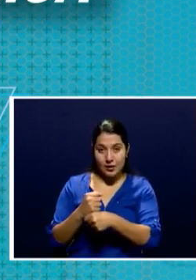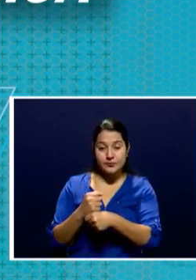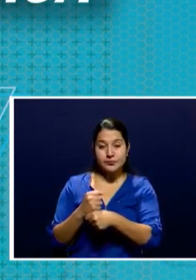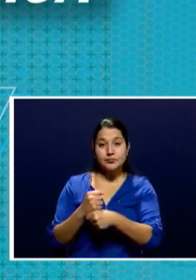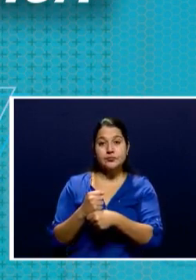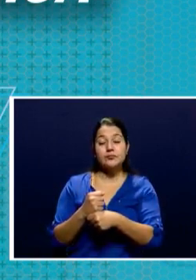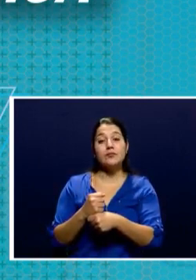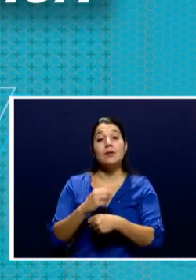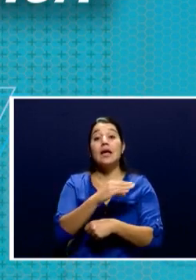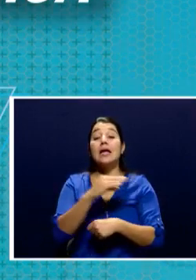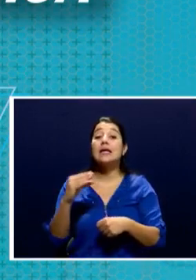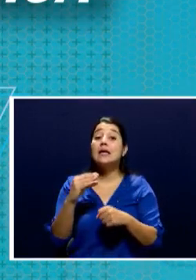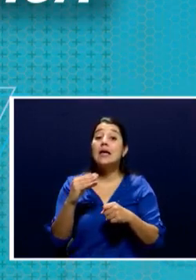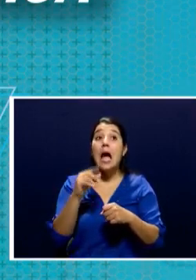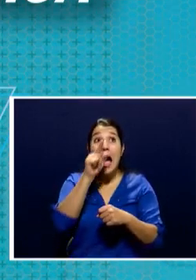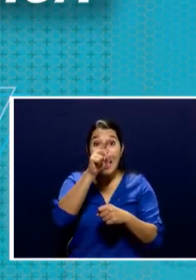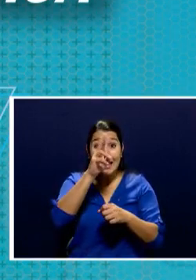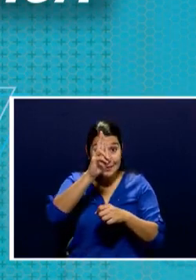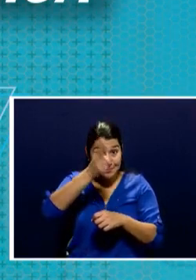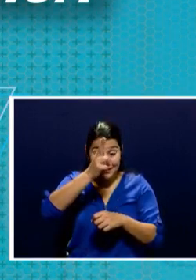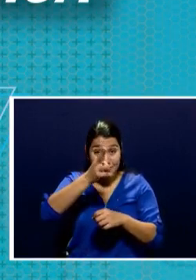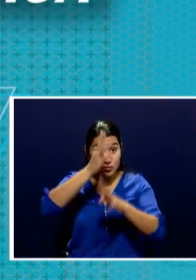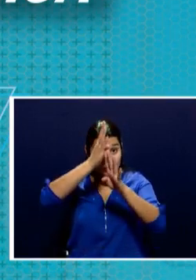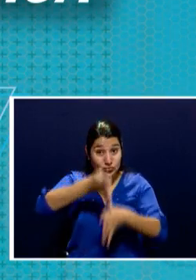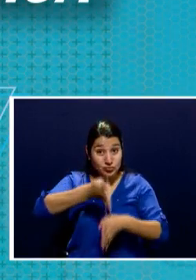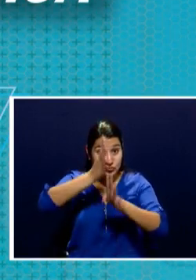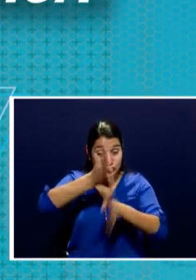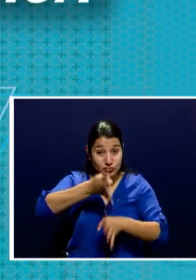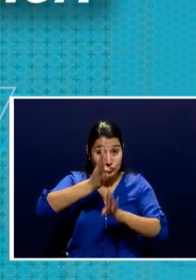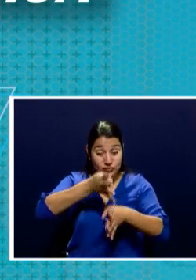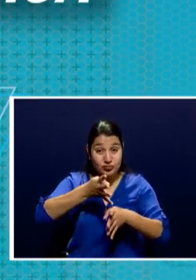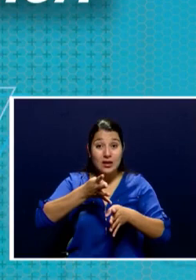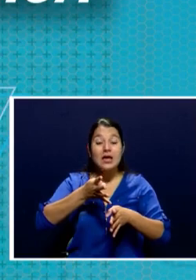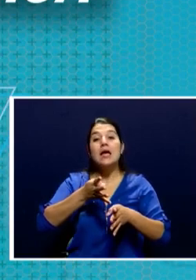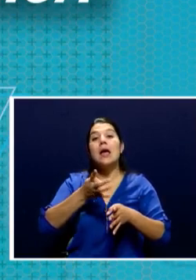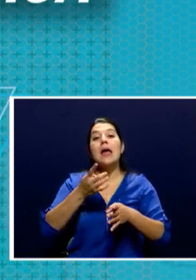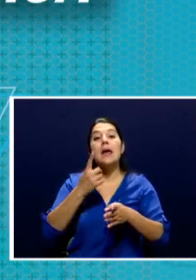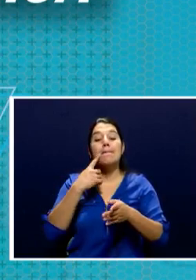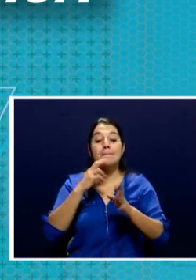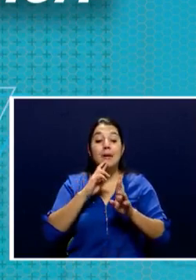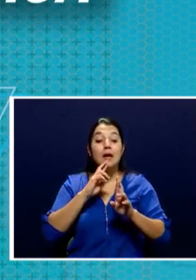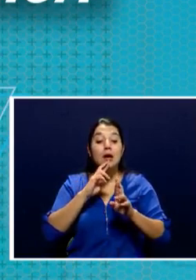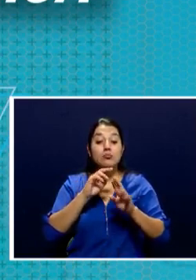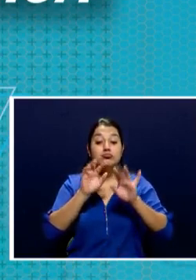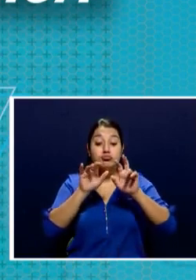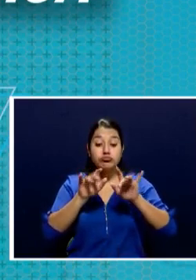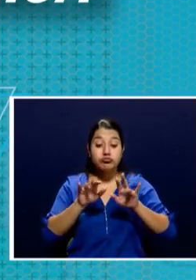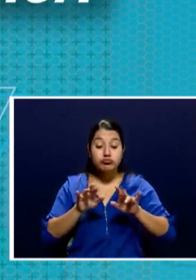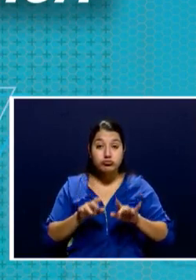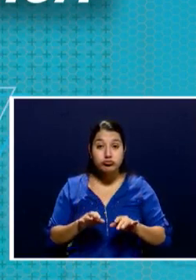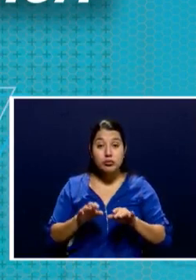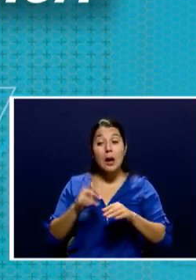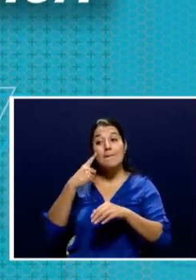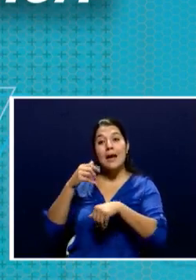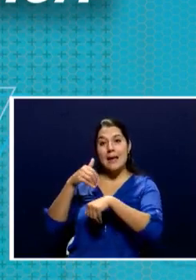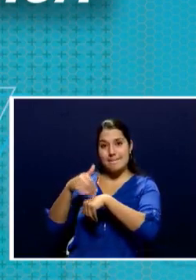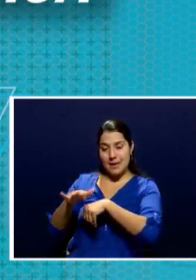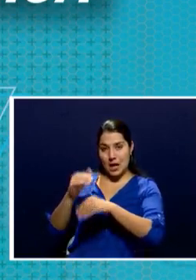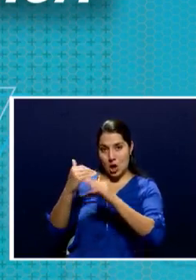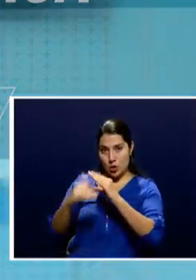sitio pueden descargar los machotes para que puedan llenar la solicitud y también la declaración jurada que tienen que enviarnos al correo